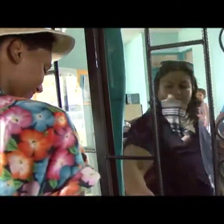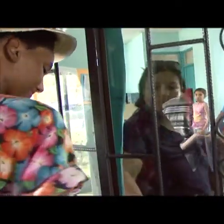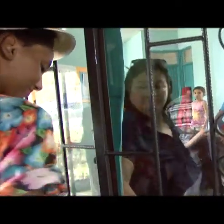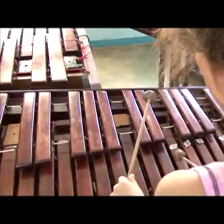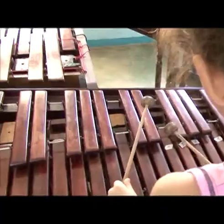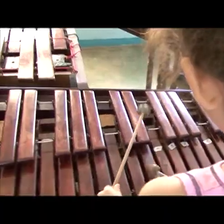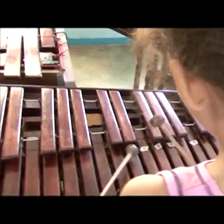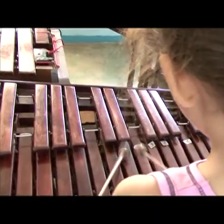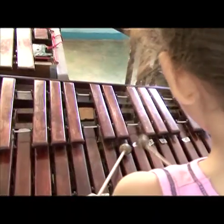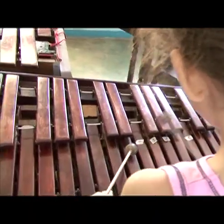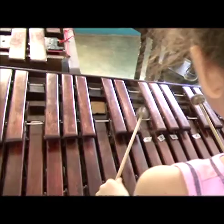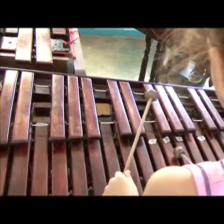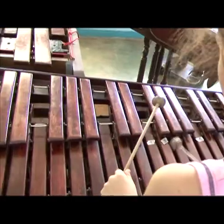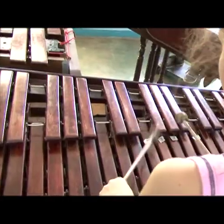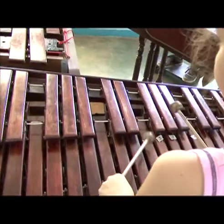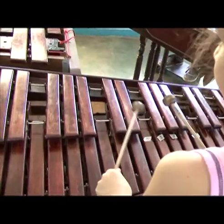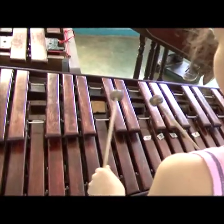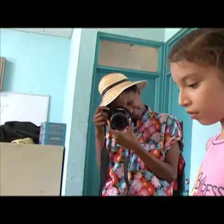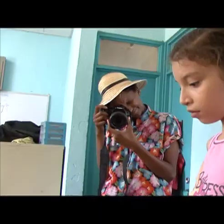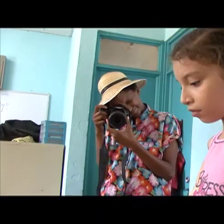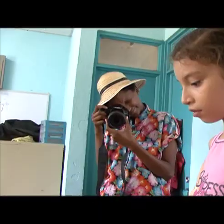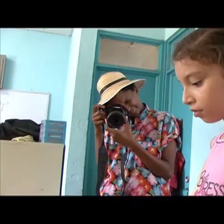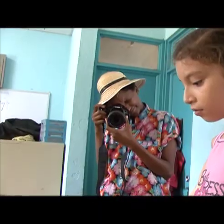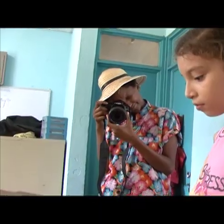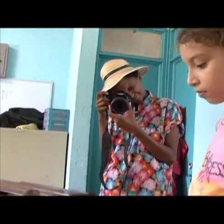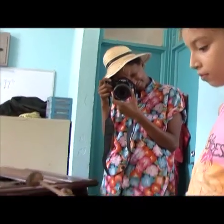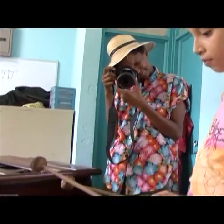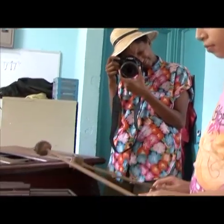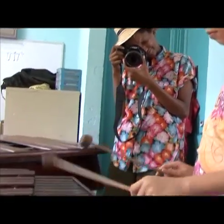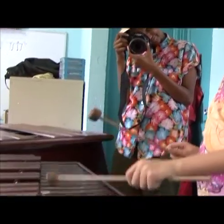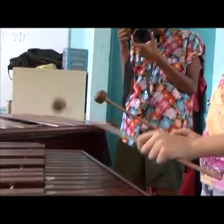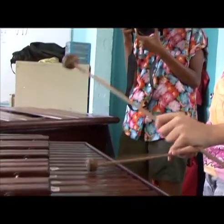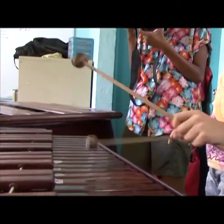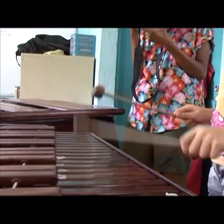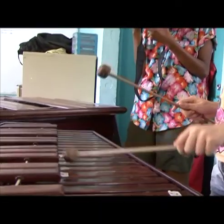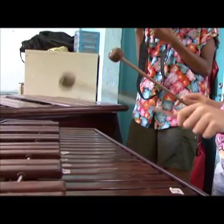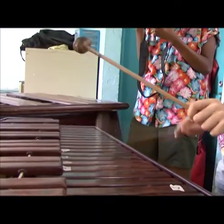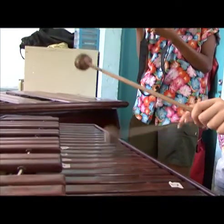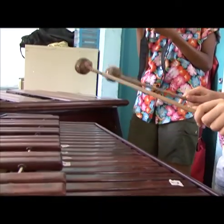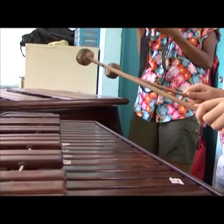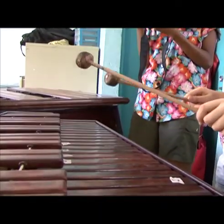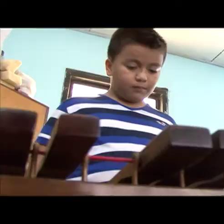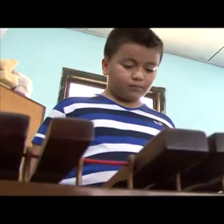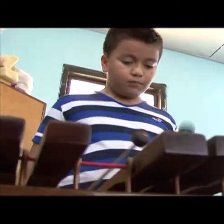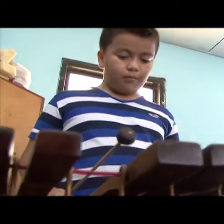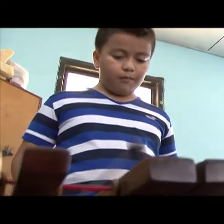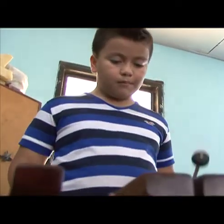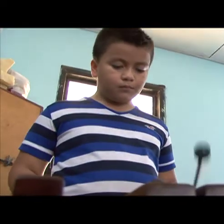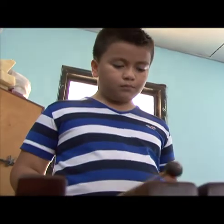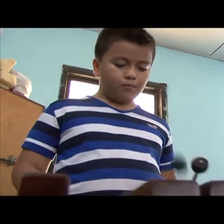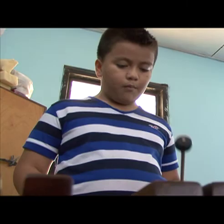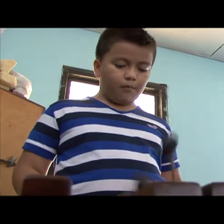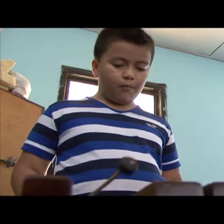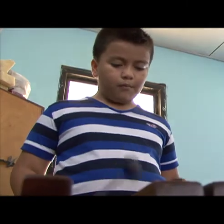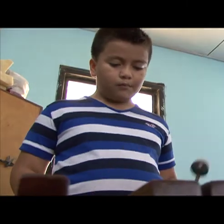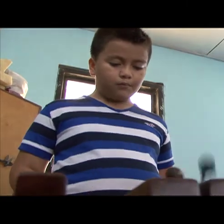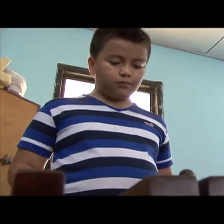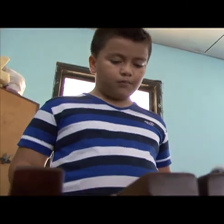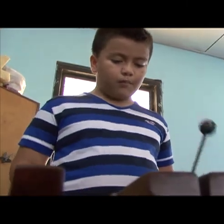marimba. Y si escuchas nuestra música, siempre el sincopado, eso no apareció de la